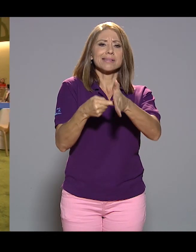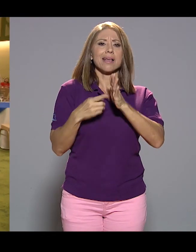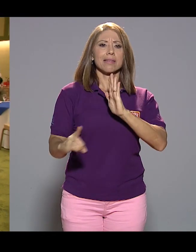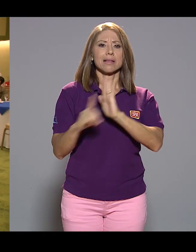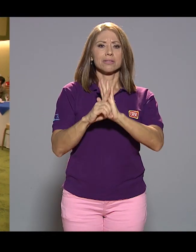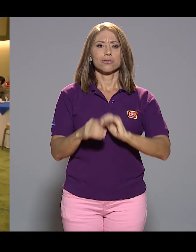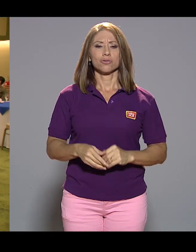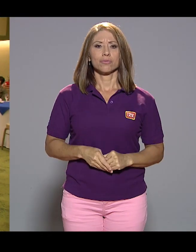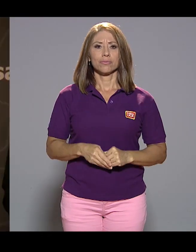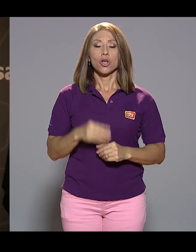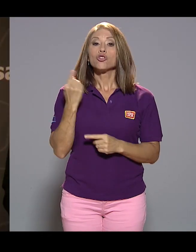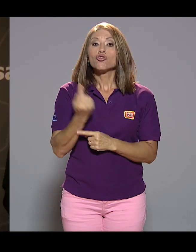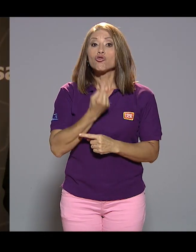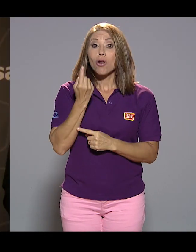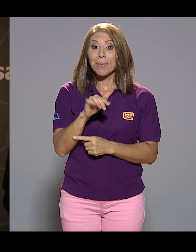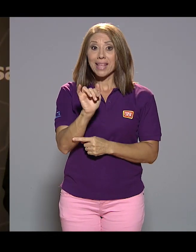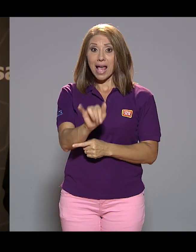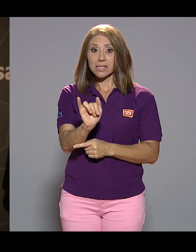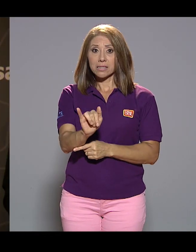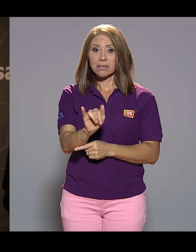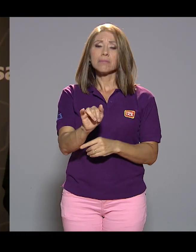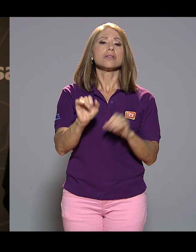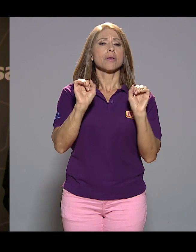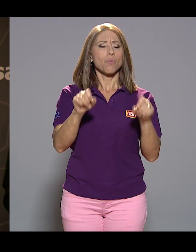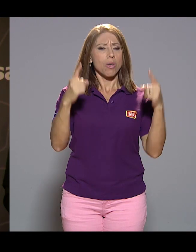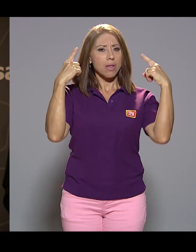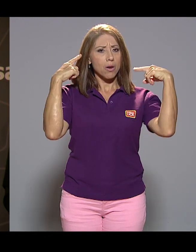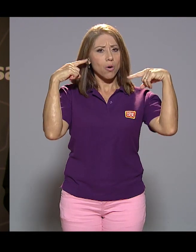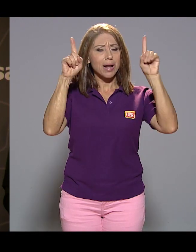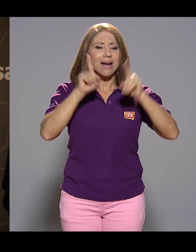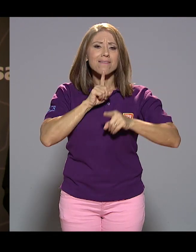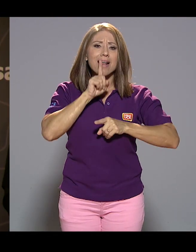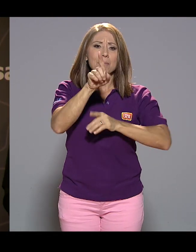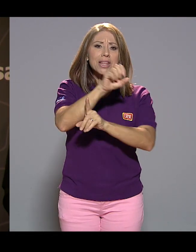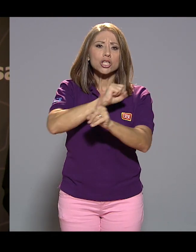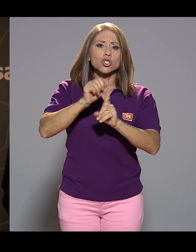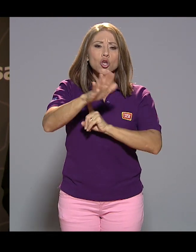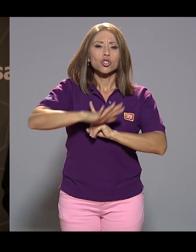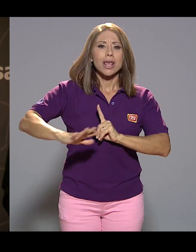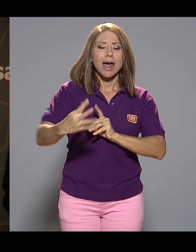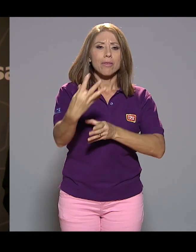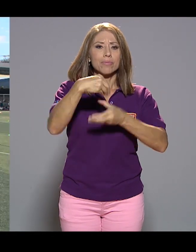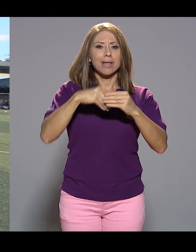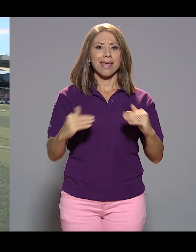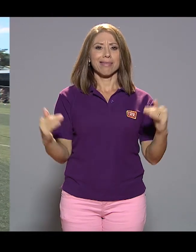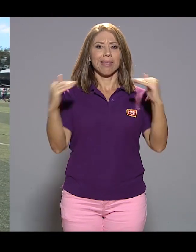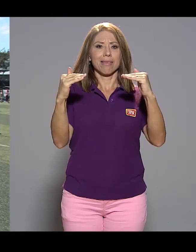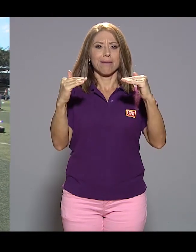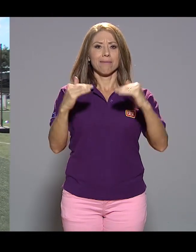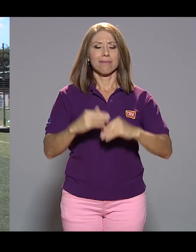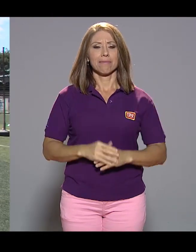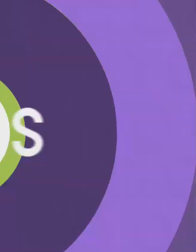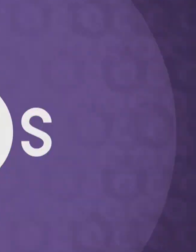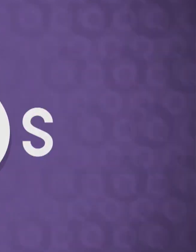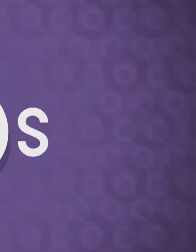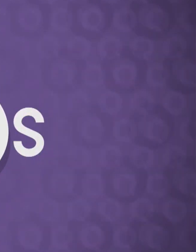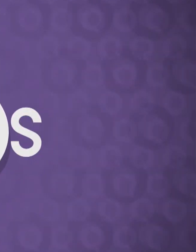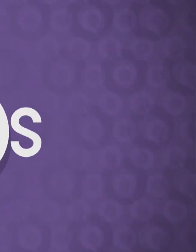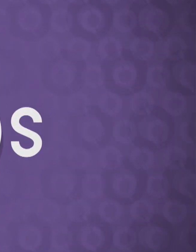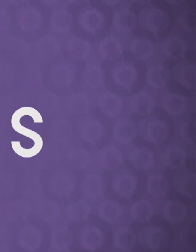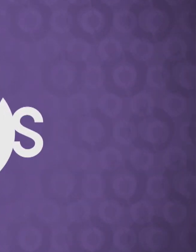con discapacidad quienes empoderen y exijan sus derechos. Solamente de esta forma se logrará realmente una sociedad equitativa.